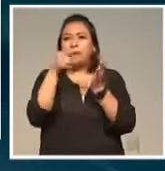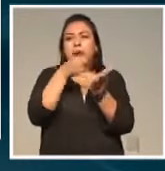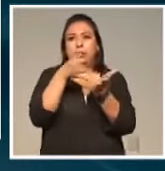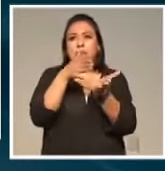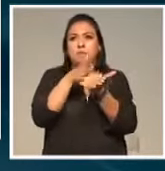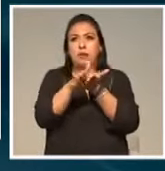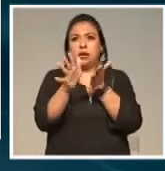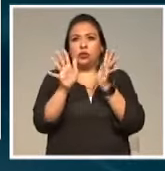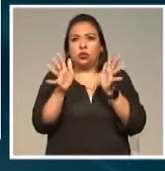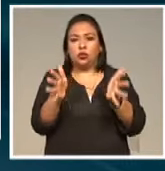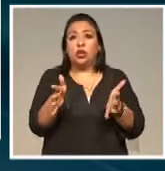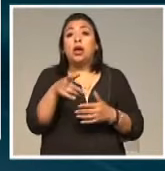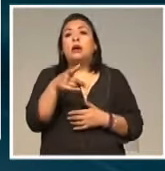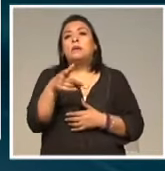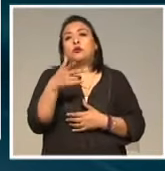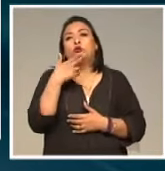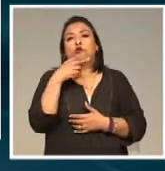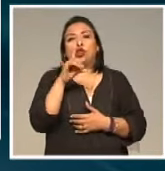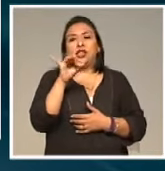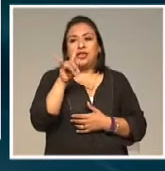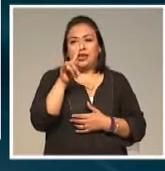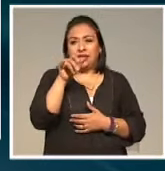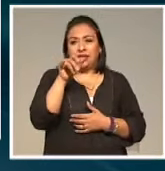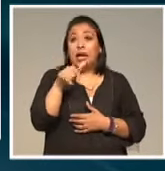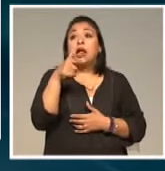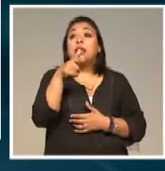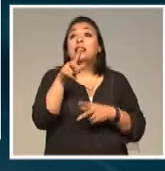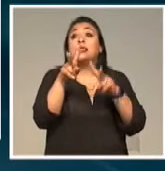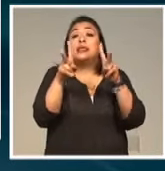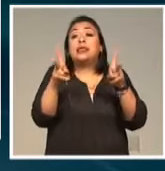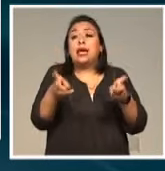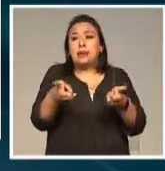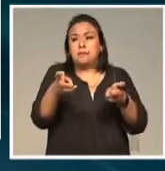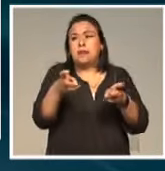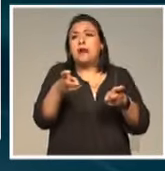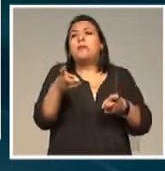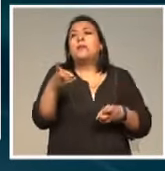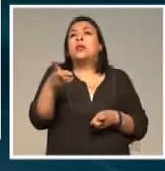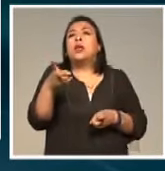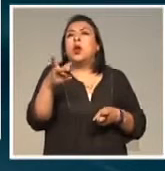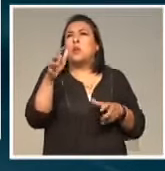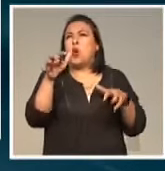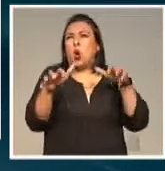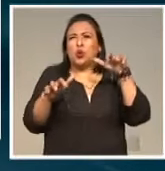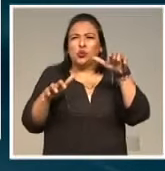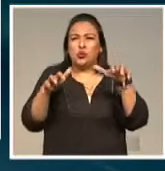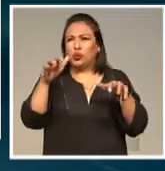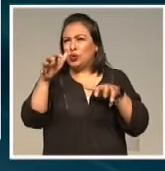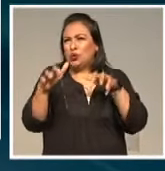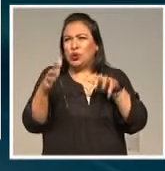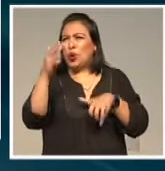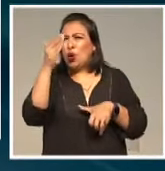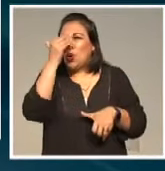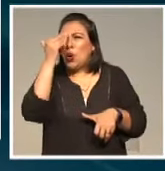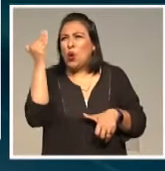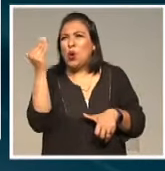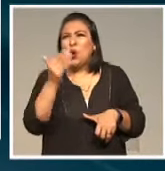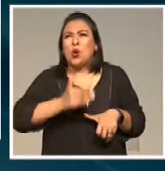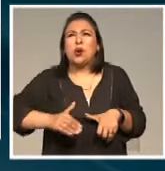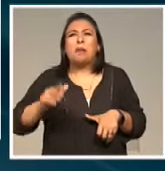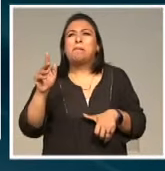impresos en manera digital que hablan sobre los monstruos como